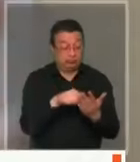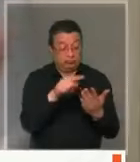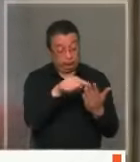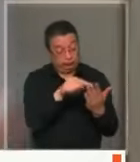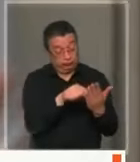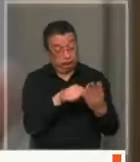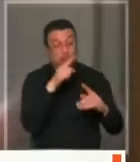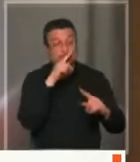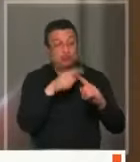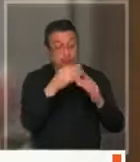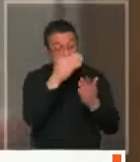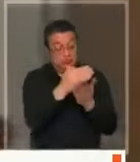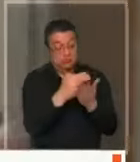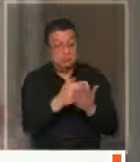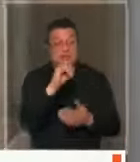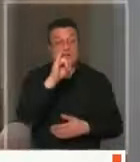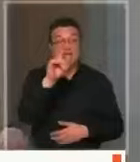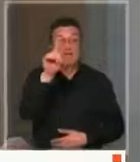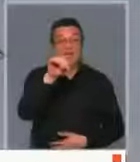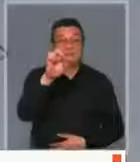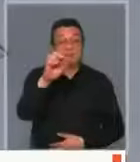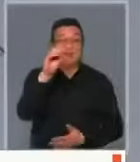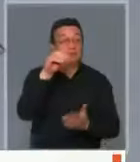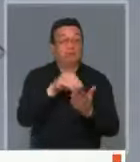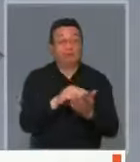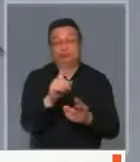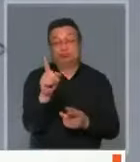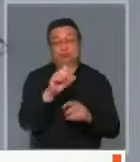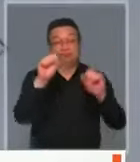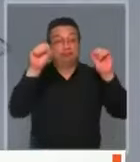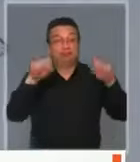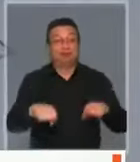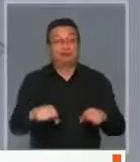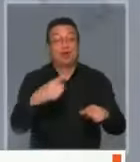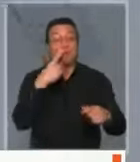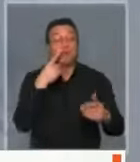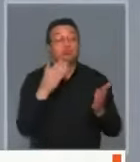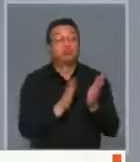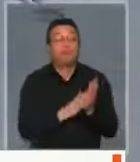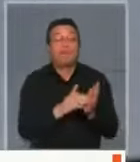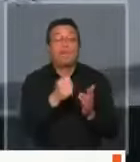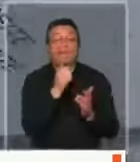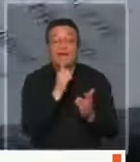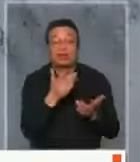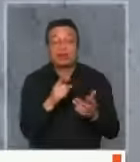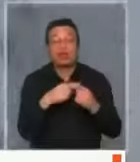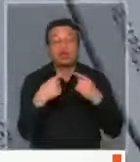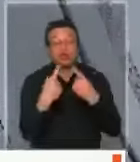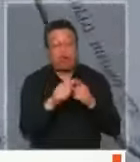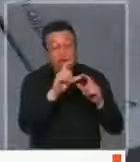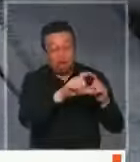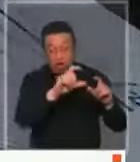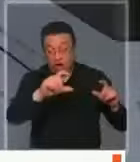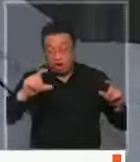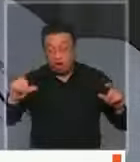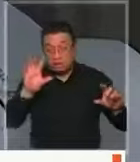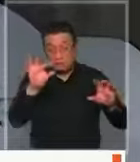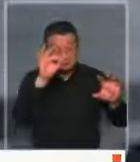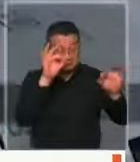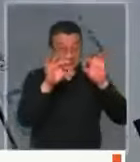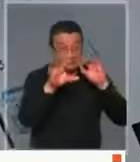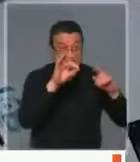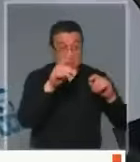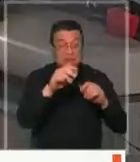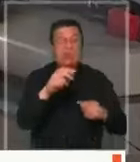productos tiene registro ISP, por lo que sus contenidos no están verificados y en todas las muestras no se detecta derivados